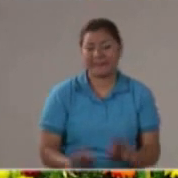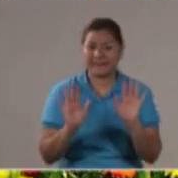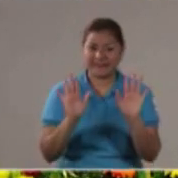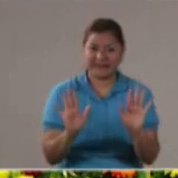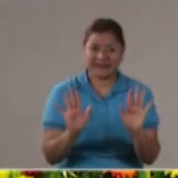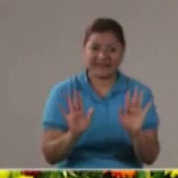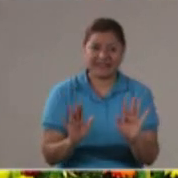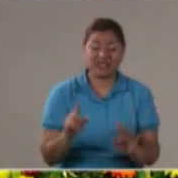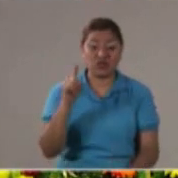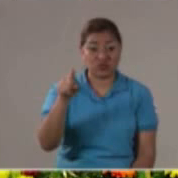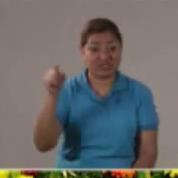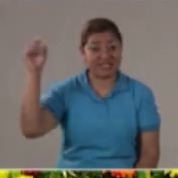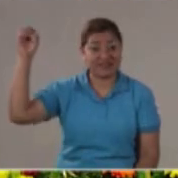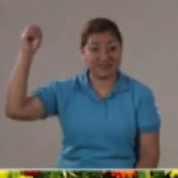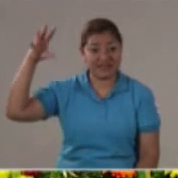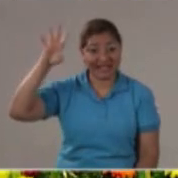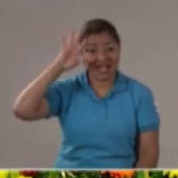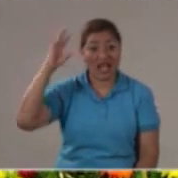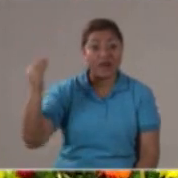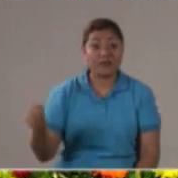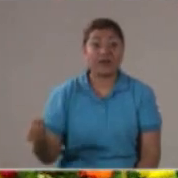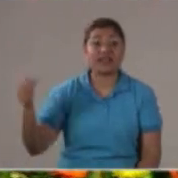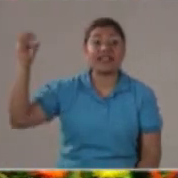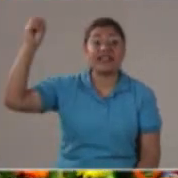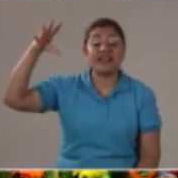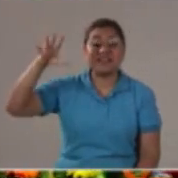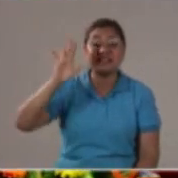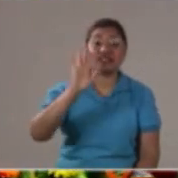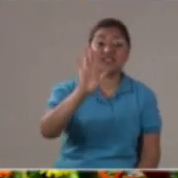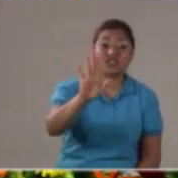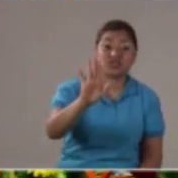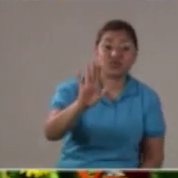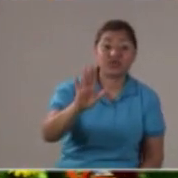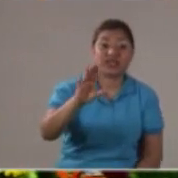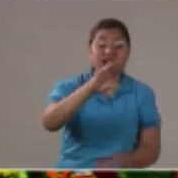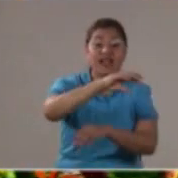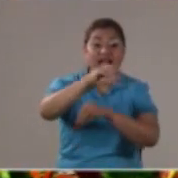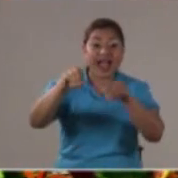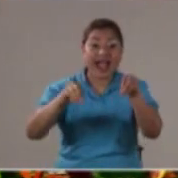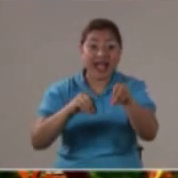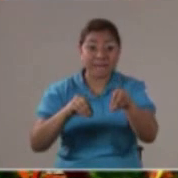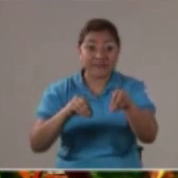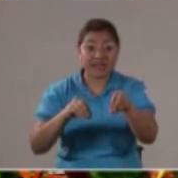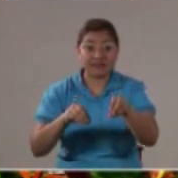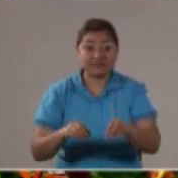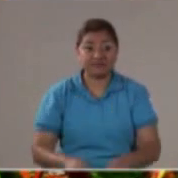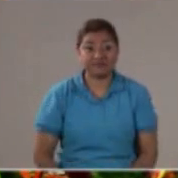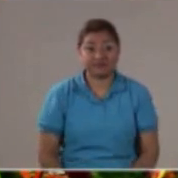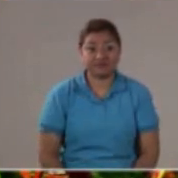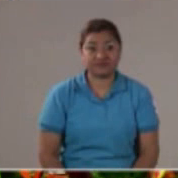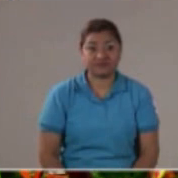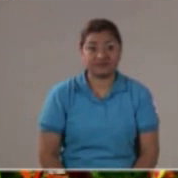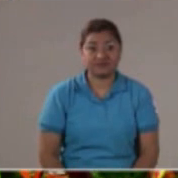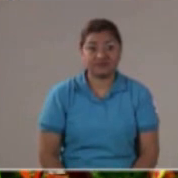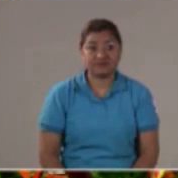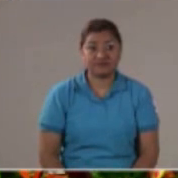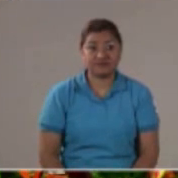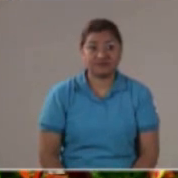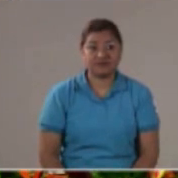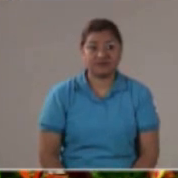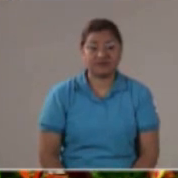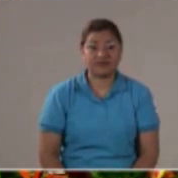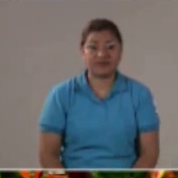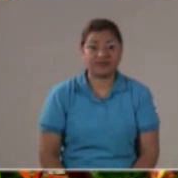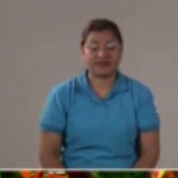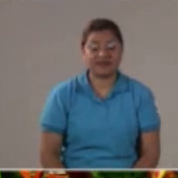Tranquilos, bendigan, porque la bendición suya puede cambiar los ambientes. Hermano Sergio, eso no sería confesión positiva, llámele